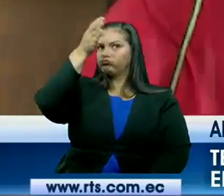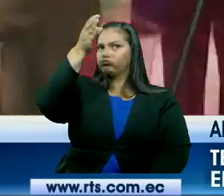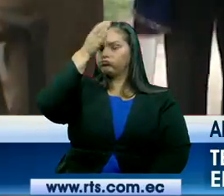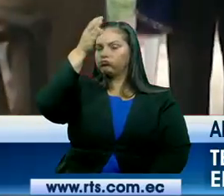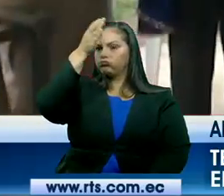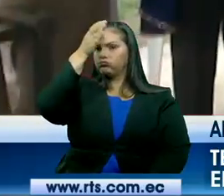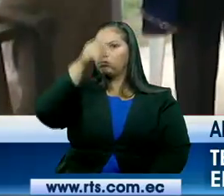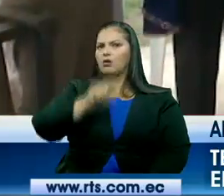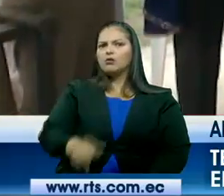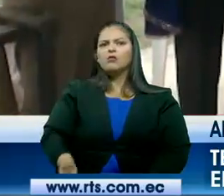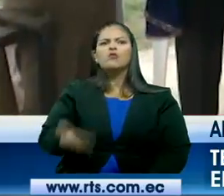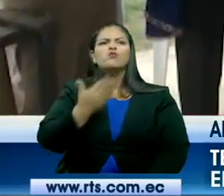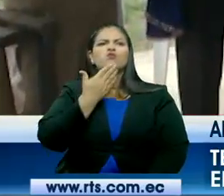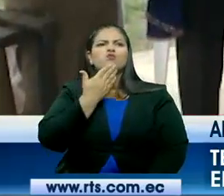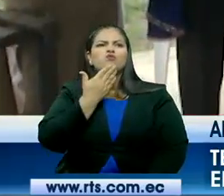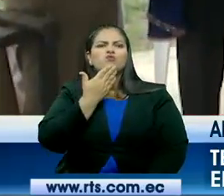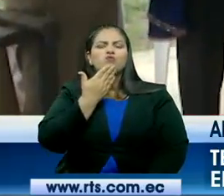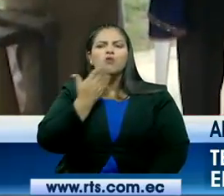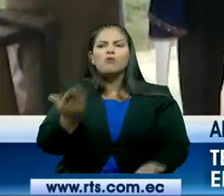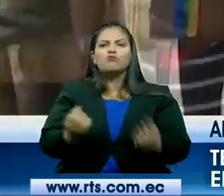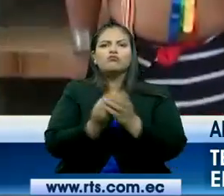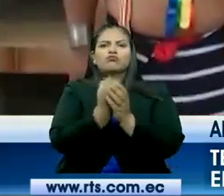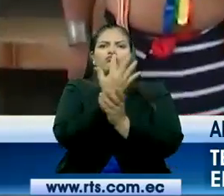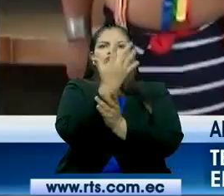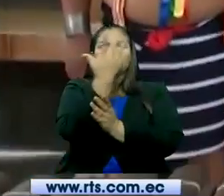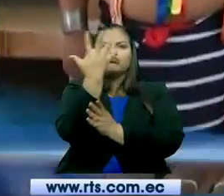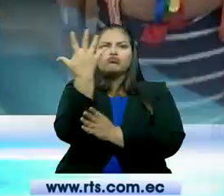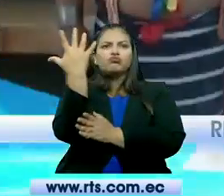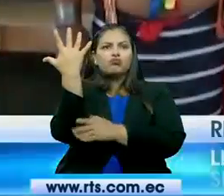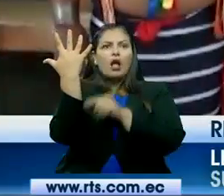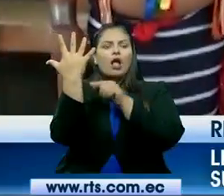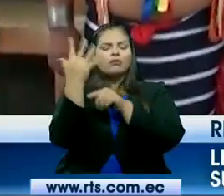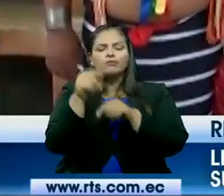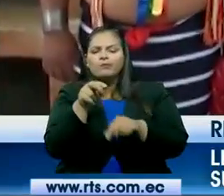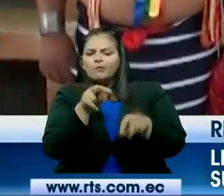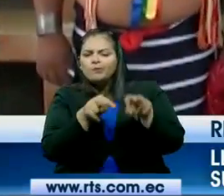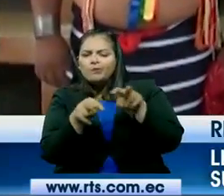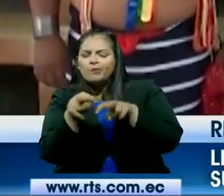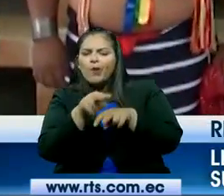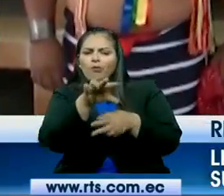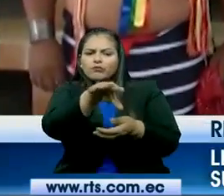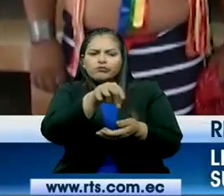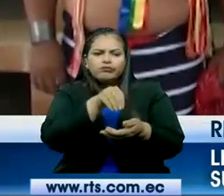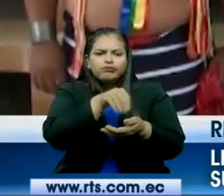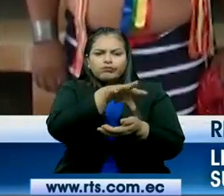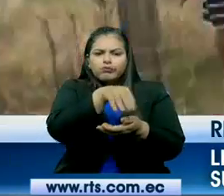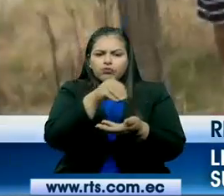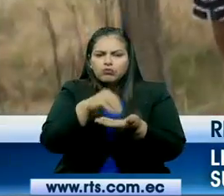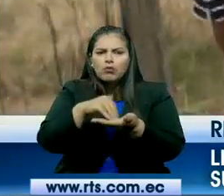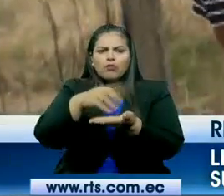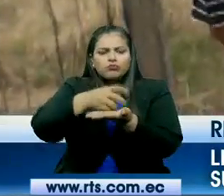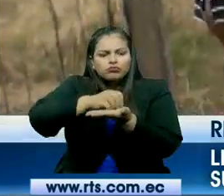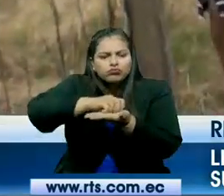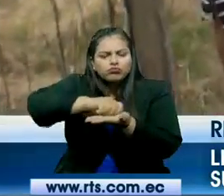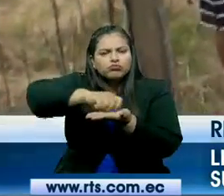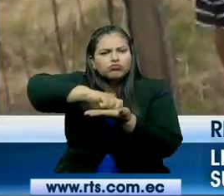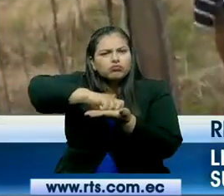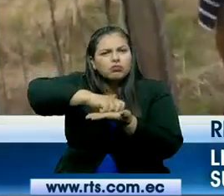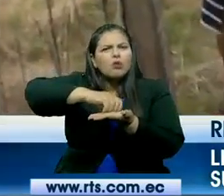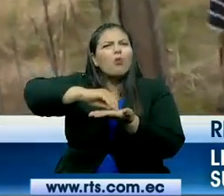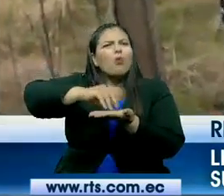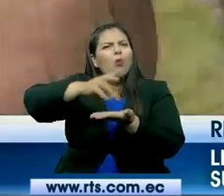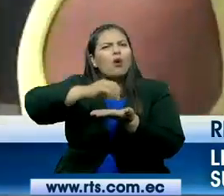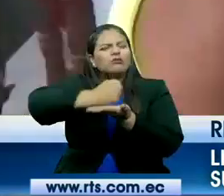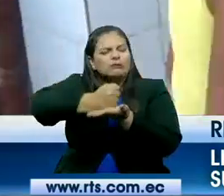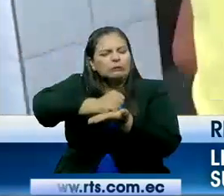sabiduría. Como homenaje, varios representantes de la nacionalidad Sáchila, entre ellos los hijos del líder, llevaron a la tumba música